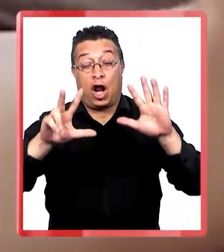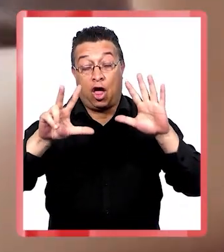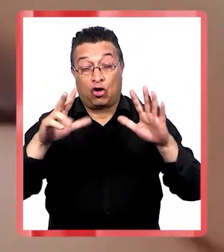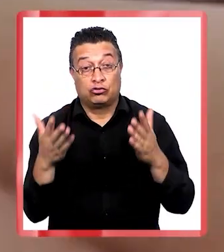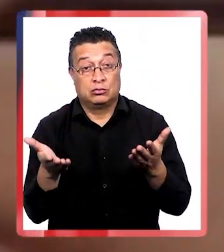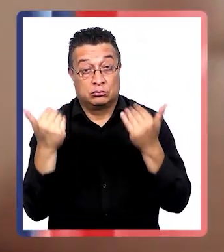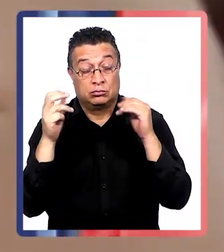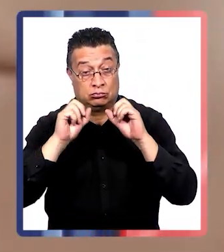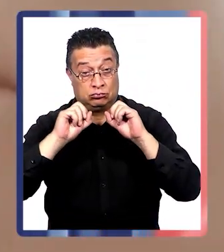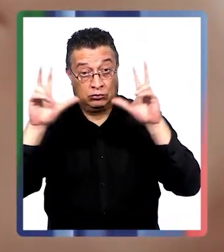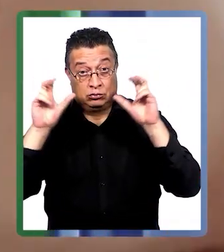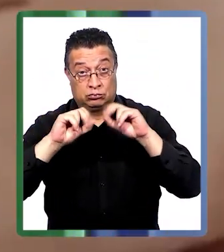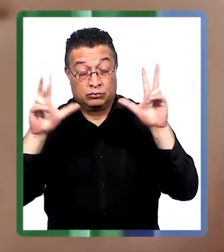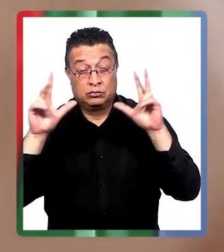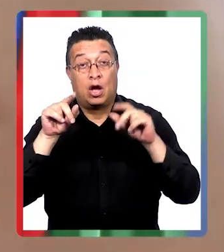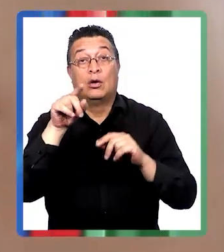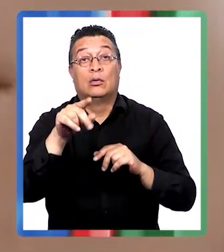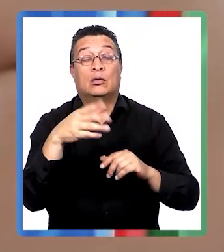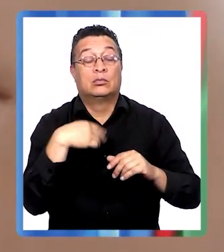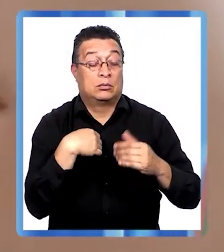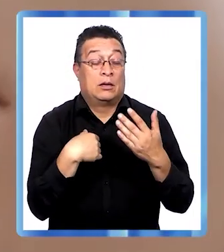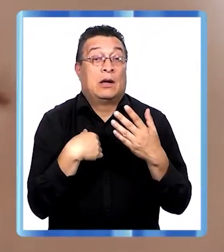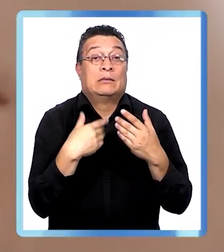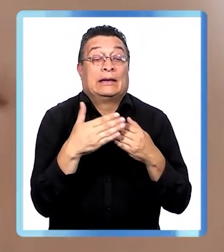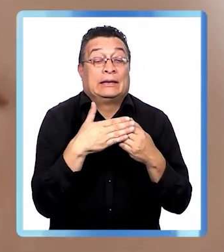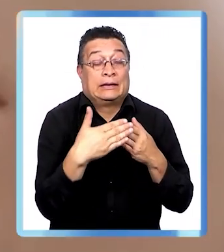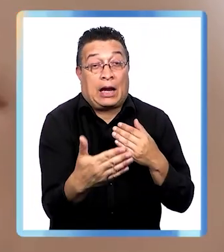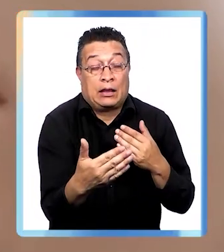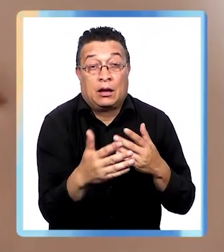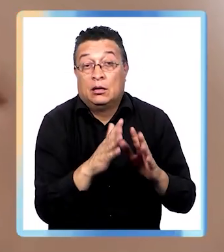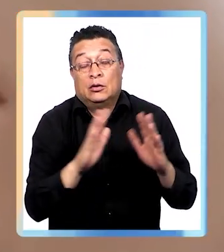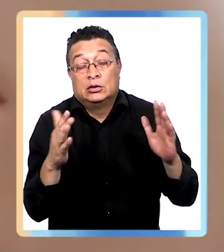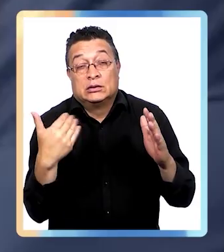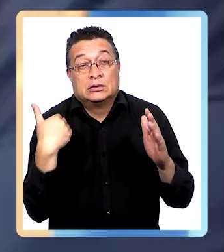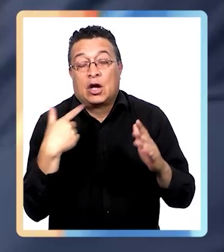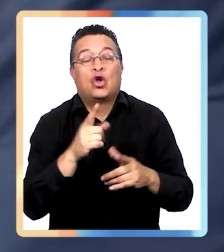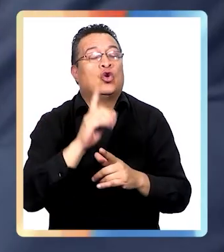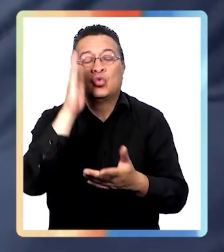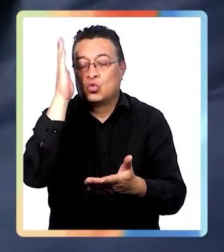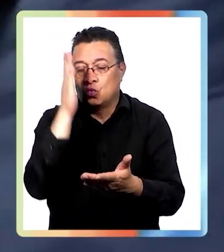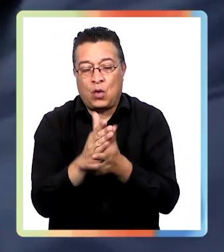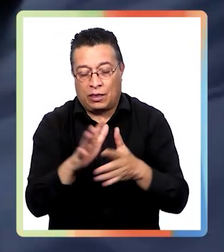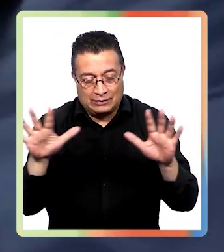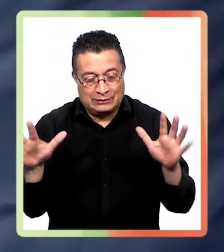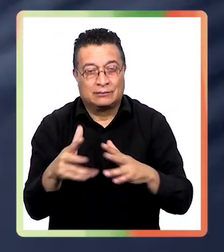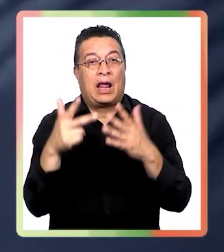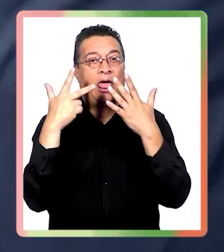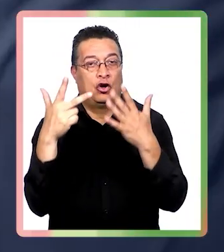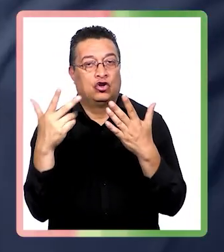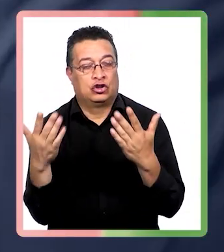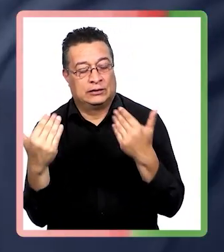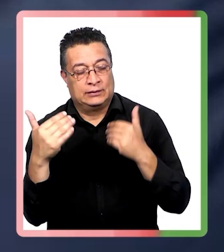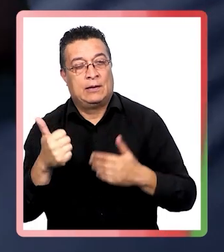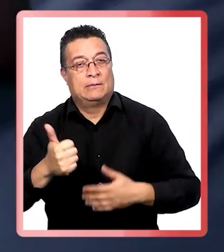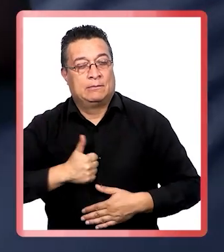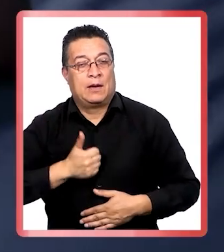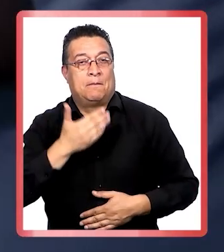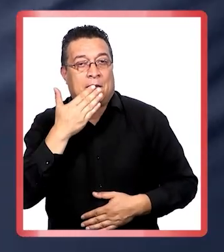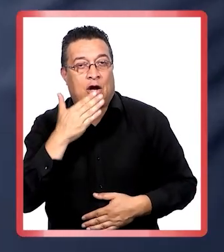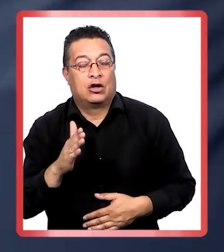por ejemplo, a las 8 de la mañana y por X cosas se duerme a las 11, pero esta vez se durmió a las 2 de la mañana, igual hacer lo posible por despertarse a las